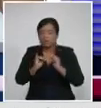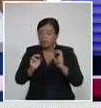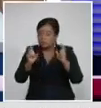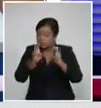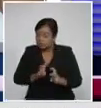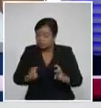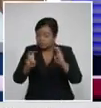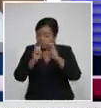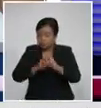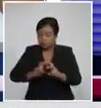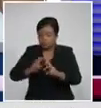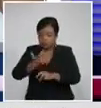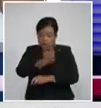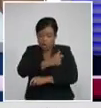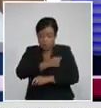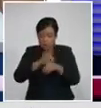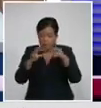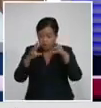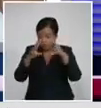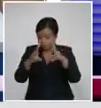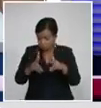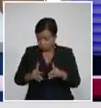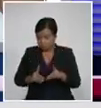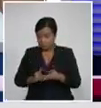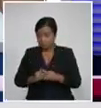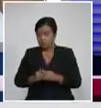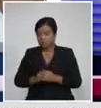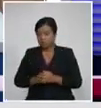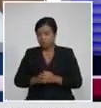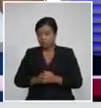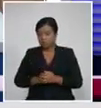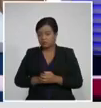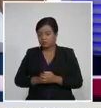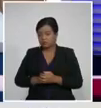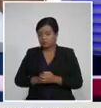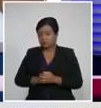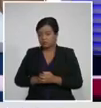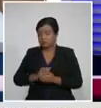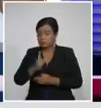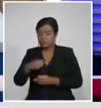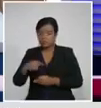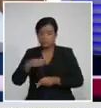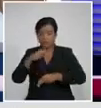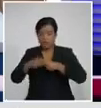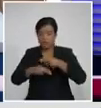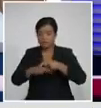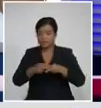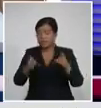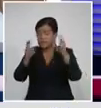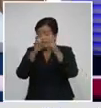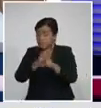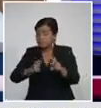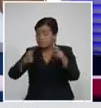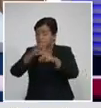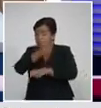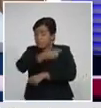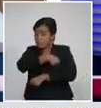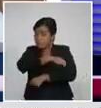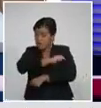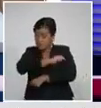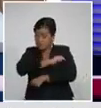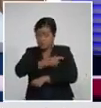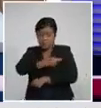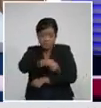candidatos vacunales, se está diseñando un estudio poblacional en toda la población de La